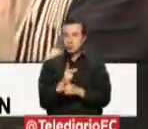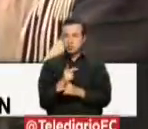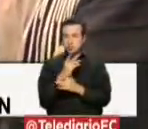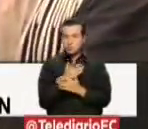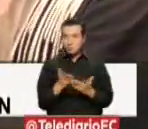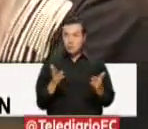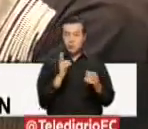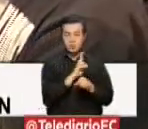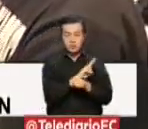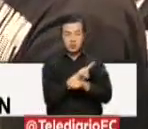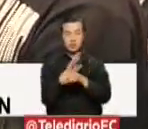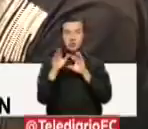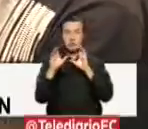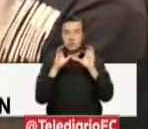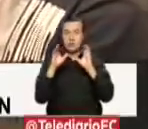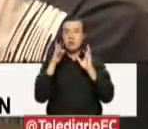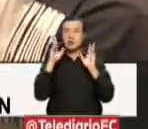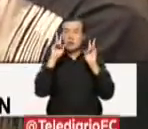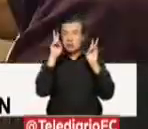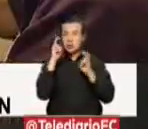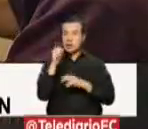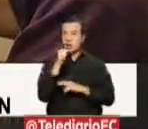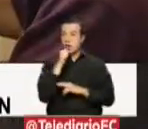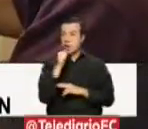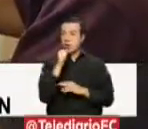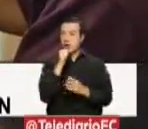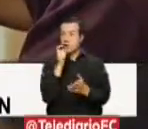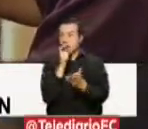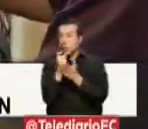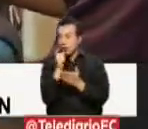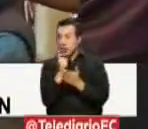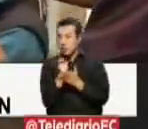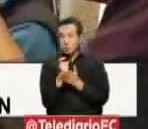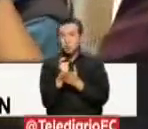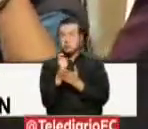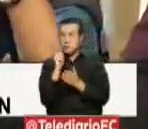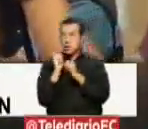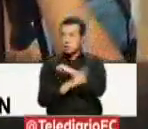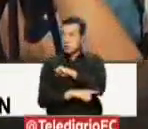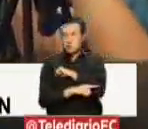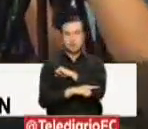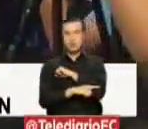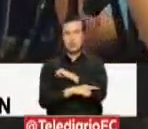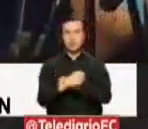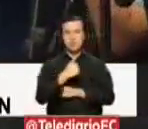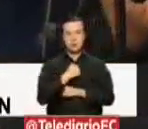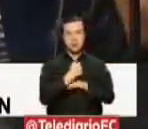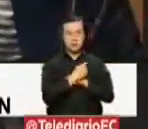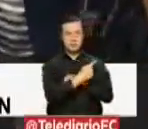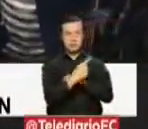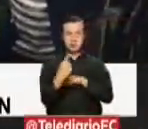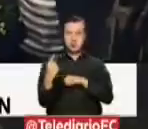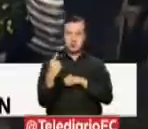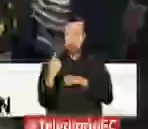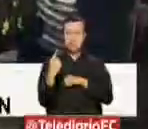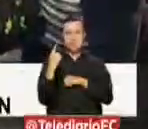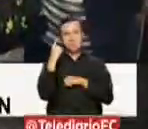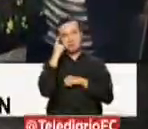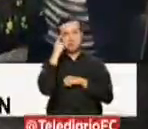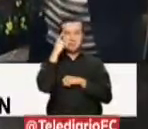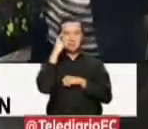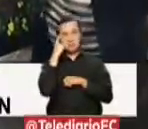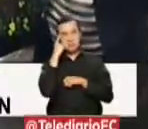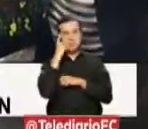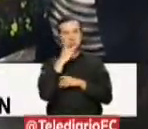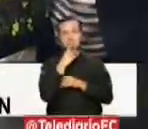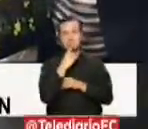Además de la Supercom, se elimina la figura del linchamiento mediático y se abre la posibilidad de que se aplique la autorregulación de los medios, algo que no convence del todo